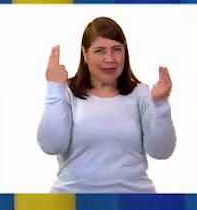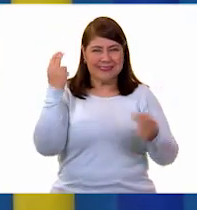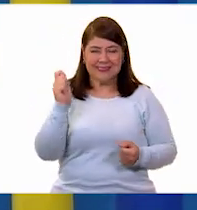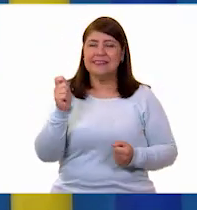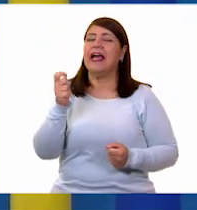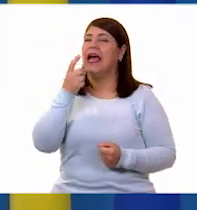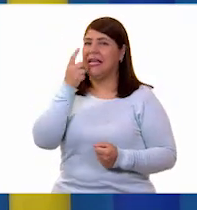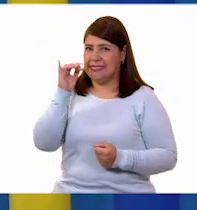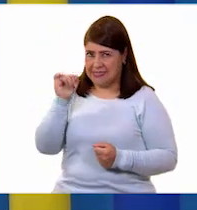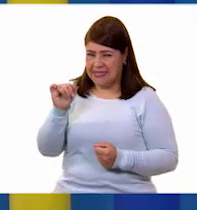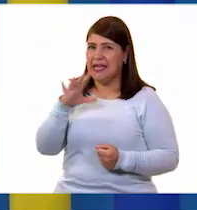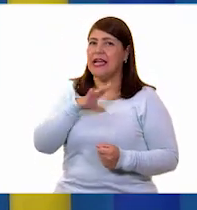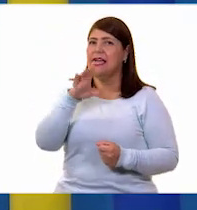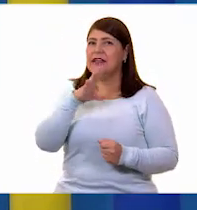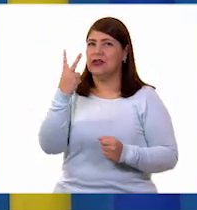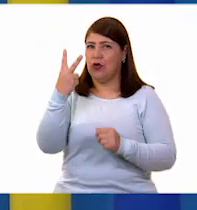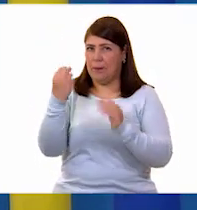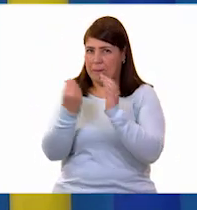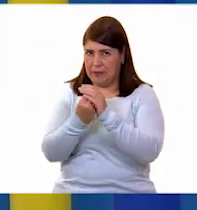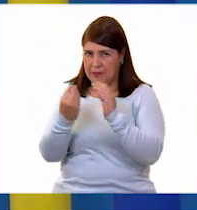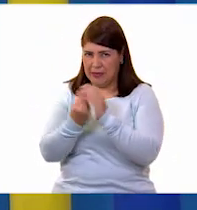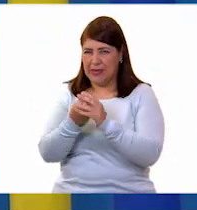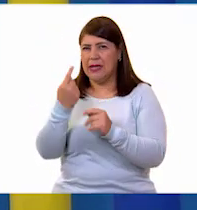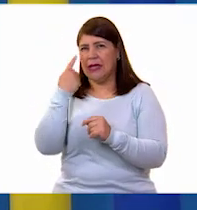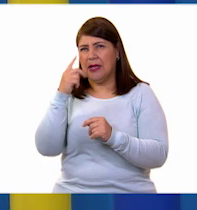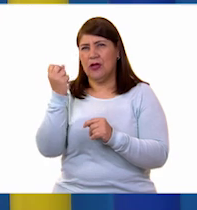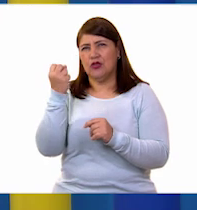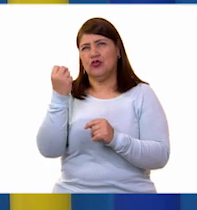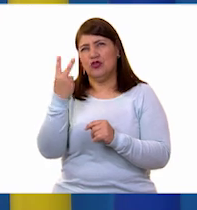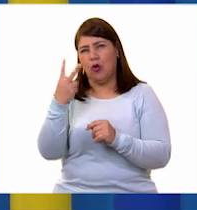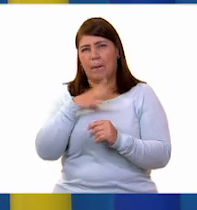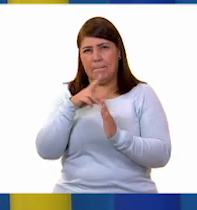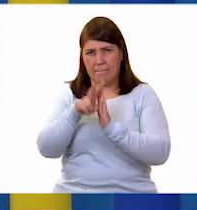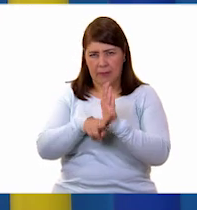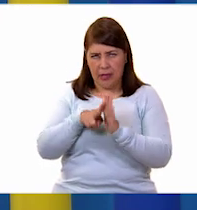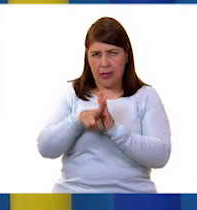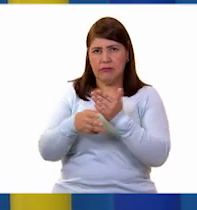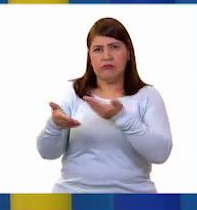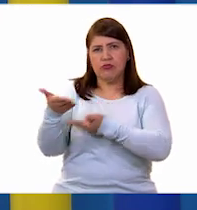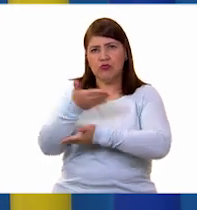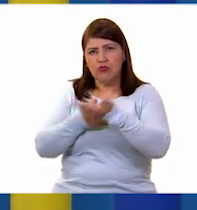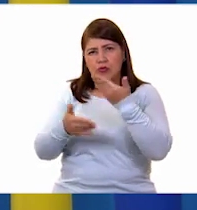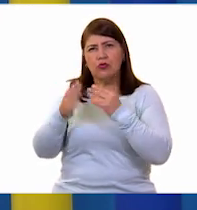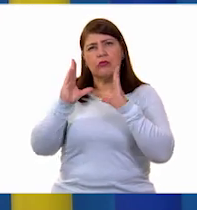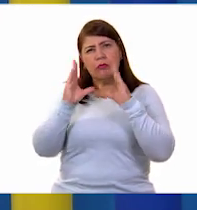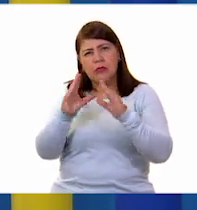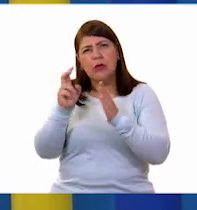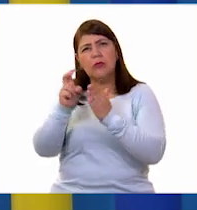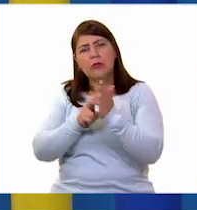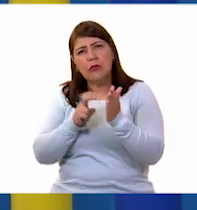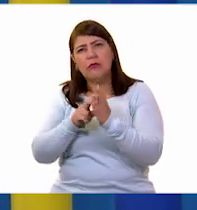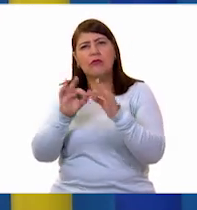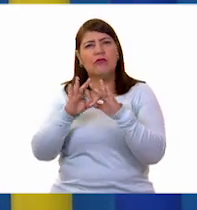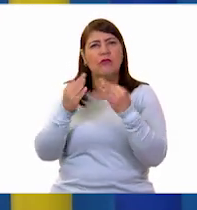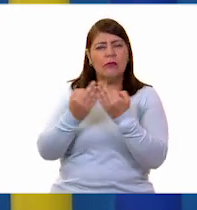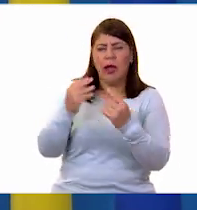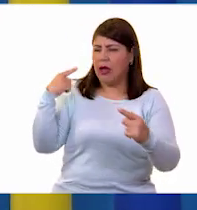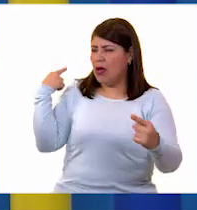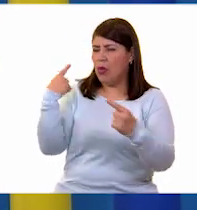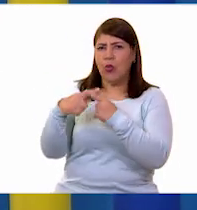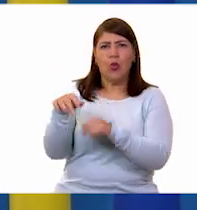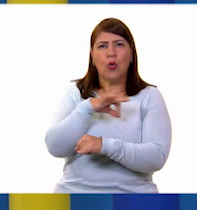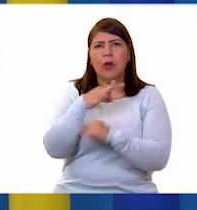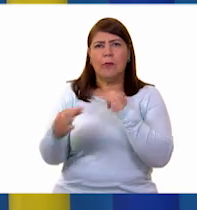clase tendremos dos videos donde nos compartirán de una manera lúdica los temas abordados en estas últimas clases